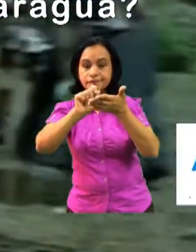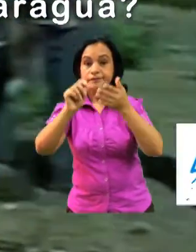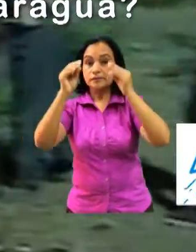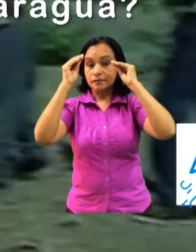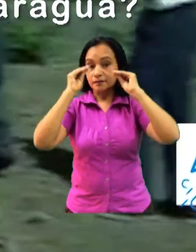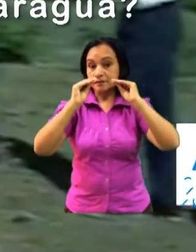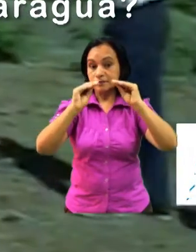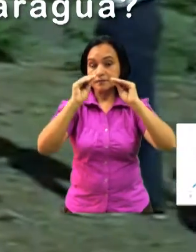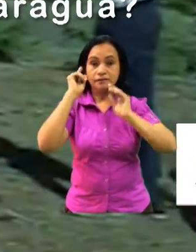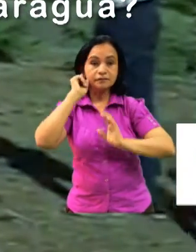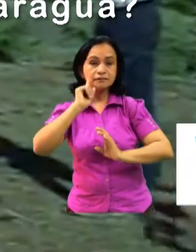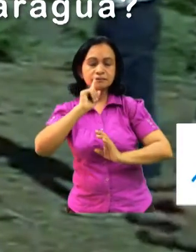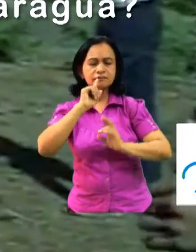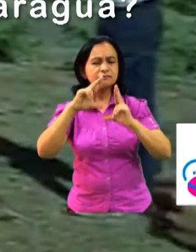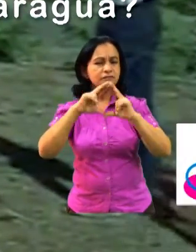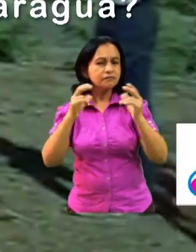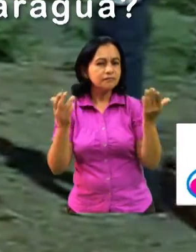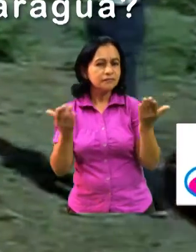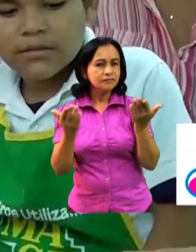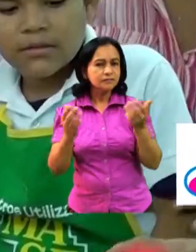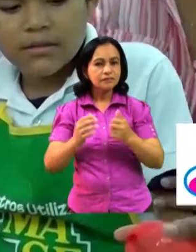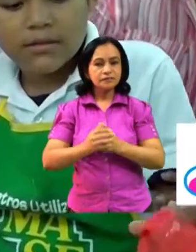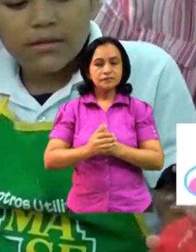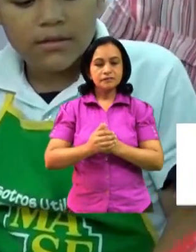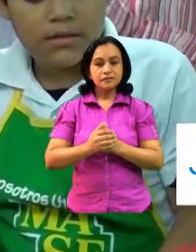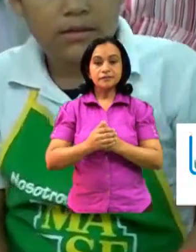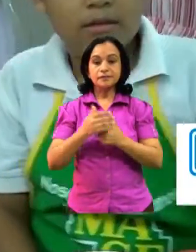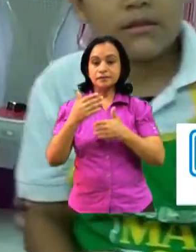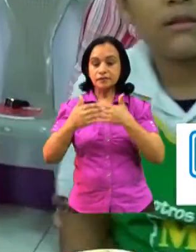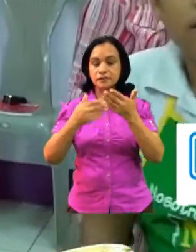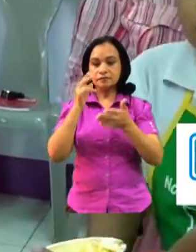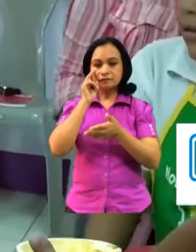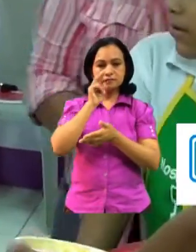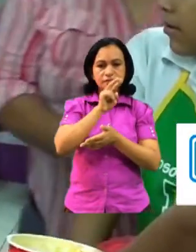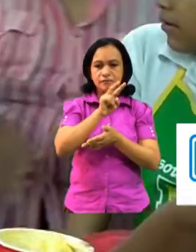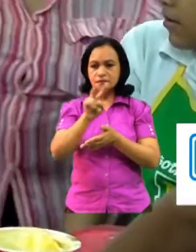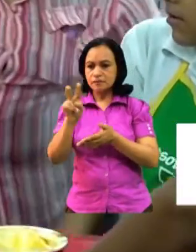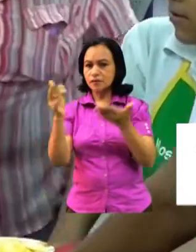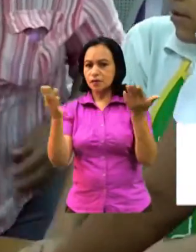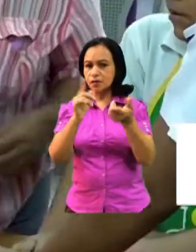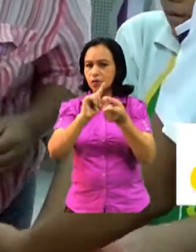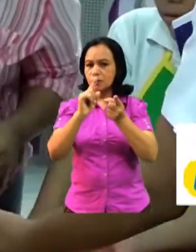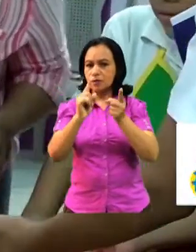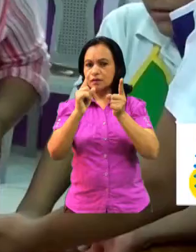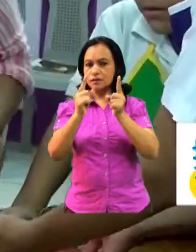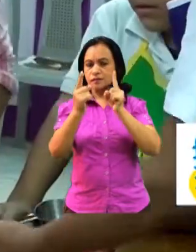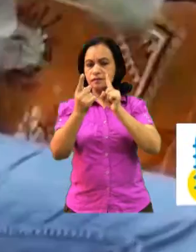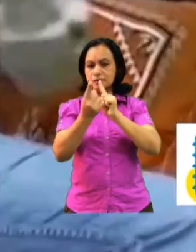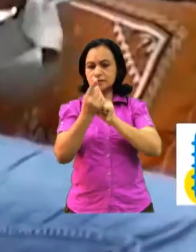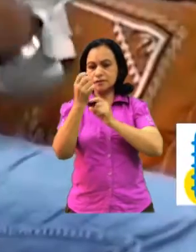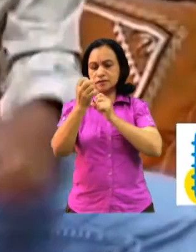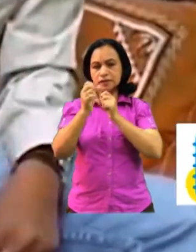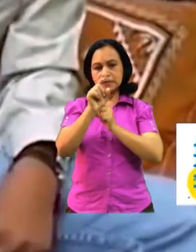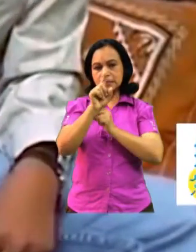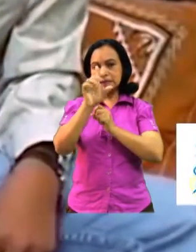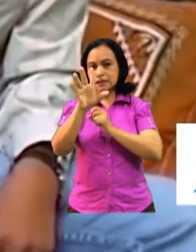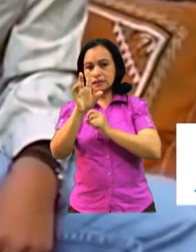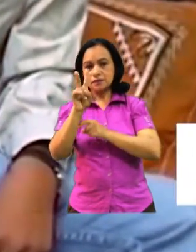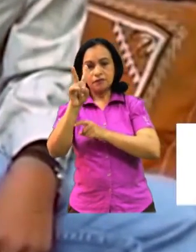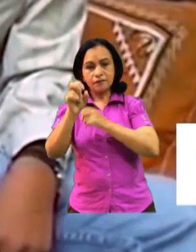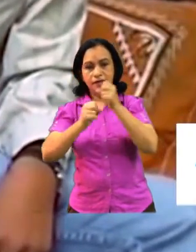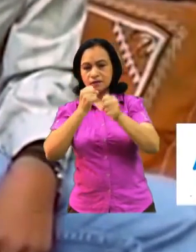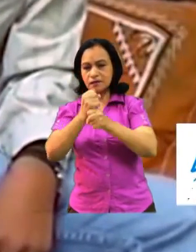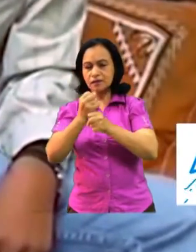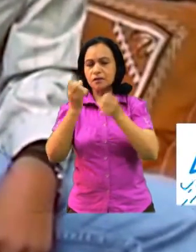de la educación para sordos en Nicaragua? A medida que observamos cómo han cambiado las cosas en los últimos 15 a